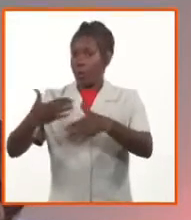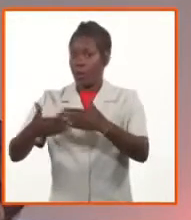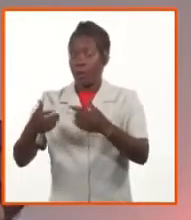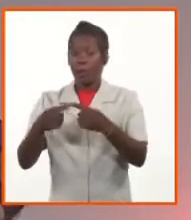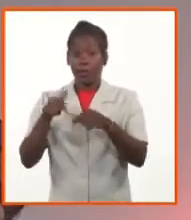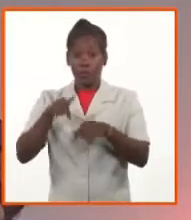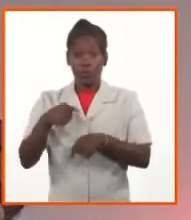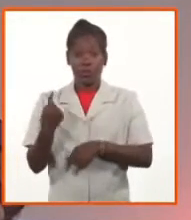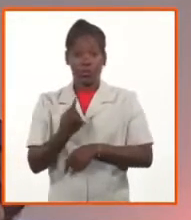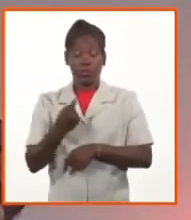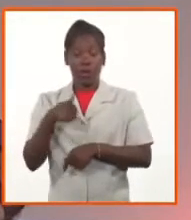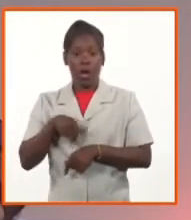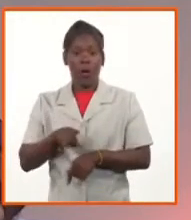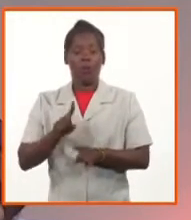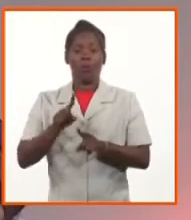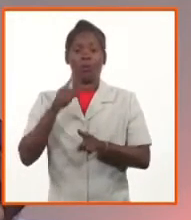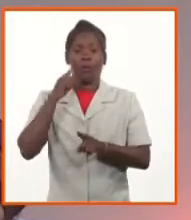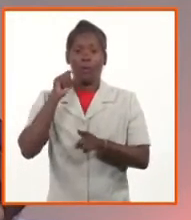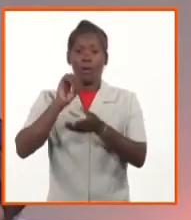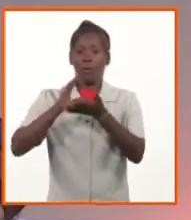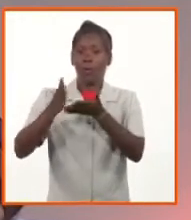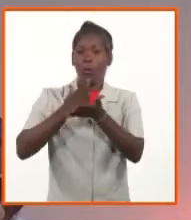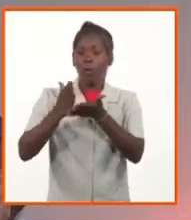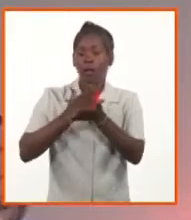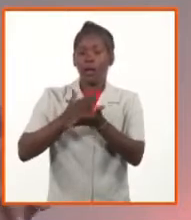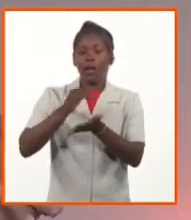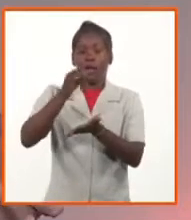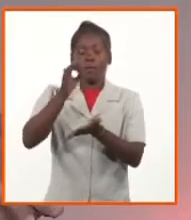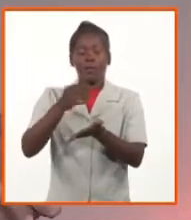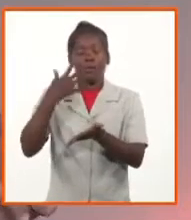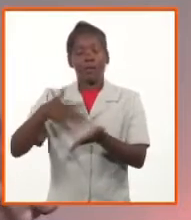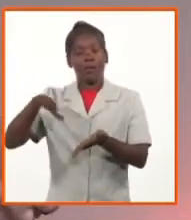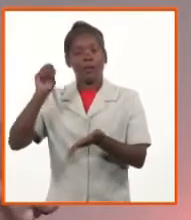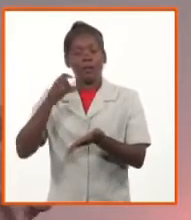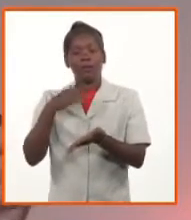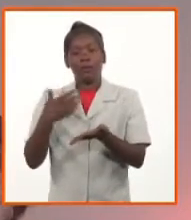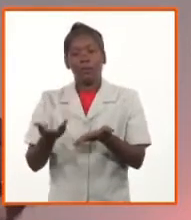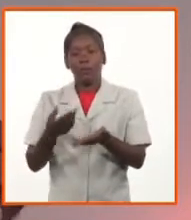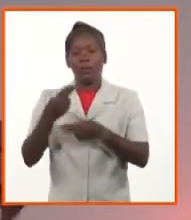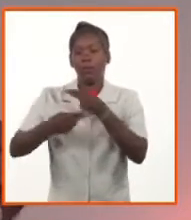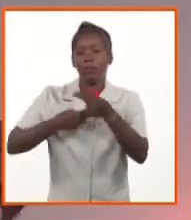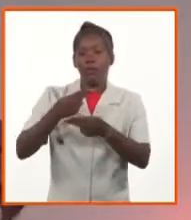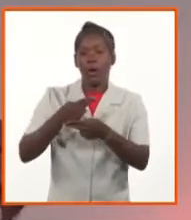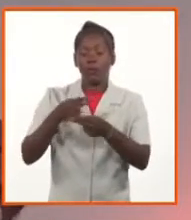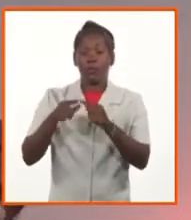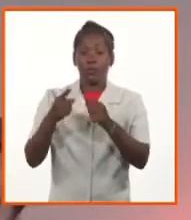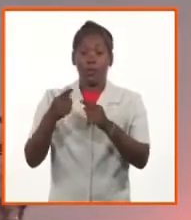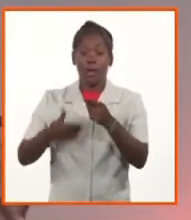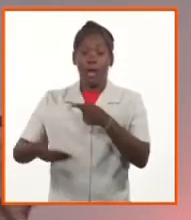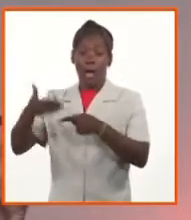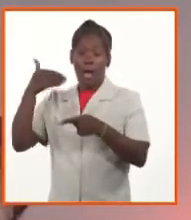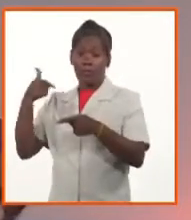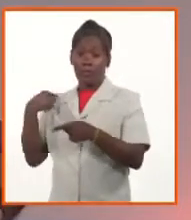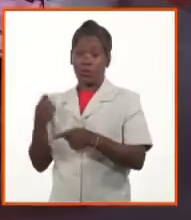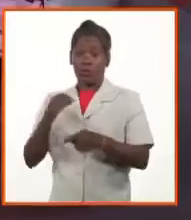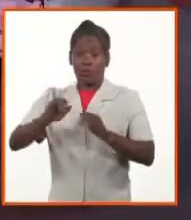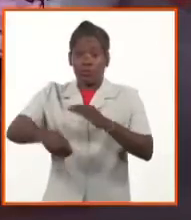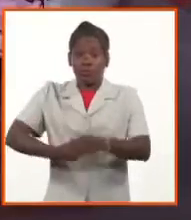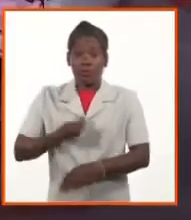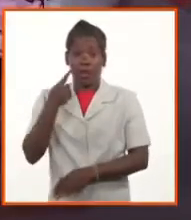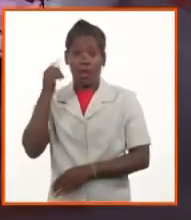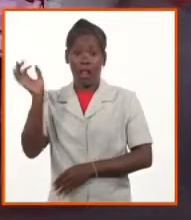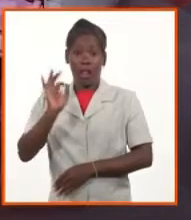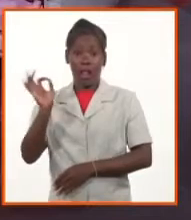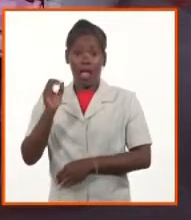libros no es solo la posibilidad de conocer más su obra, sino también de tener otras visiones sobre aquellos tiempos en nuestro país y particularmente en